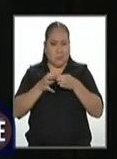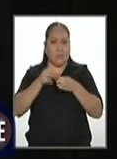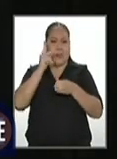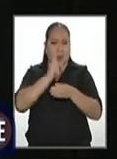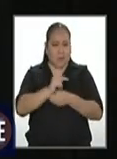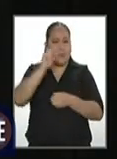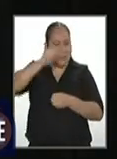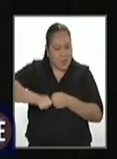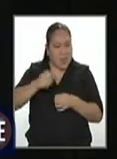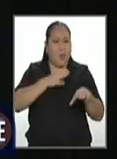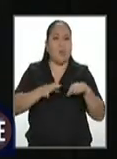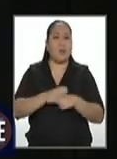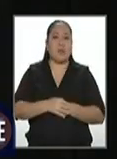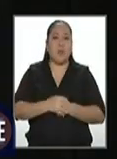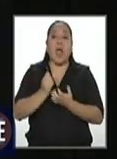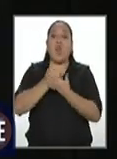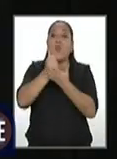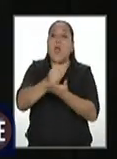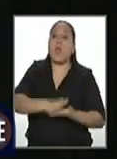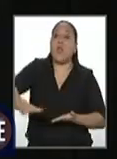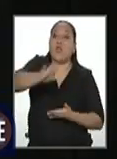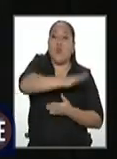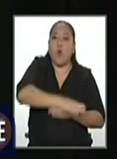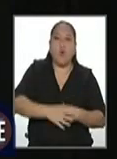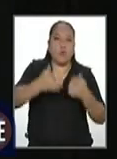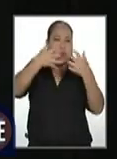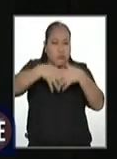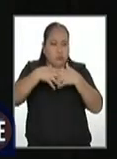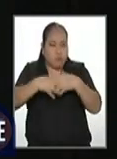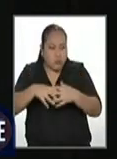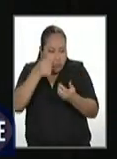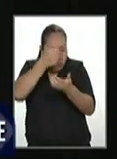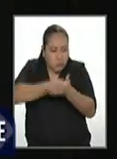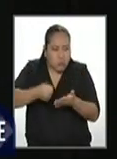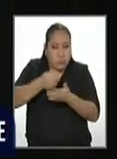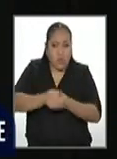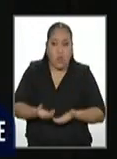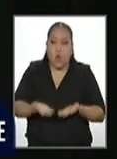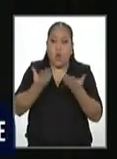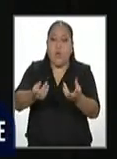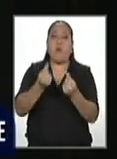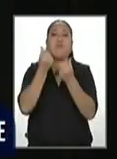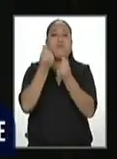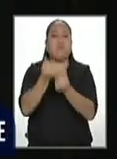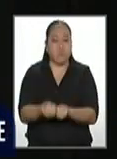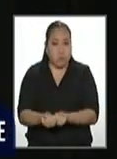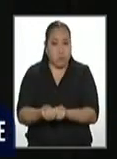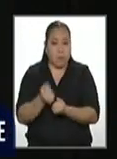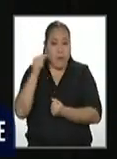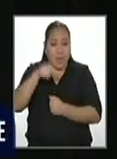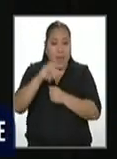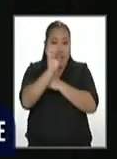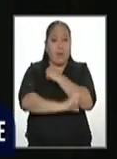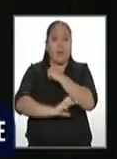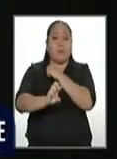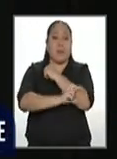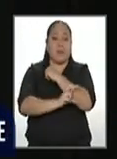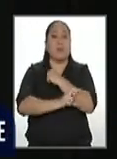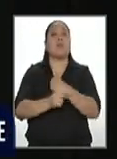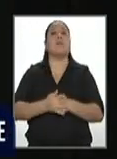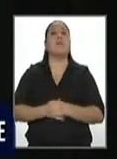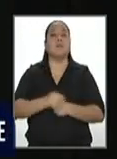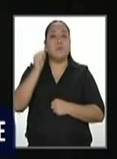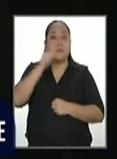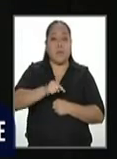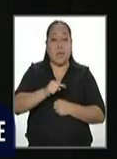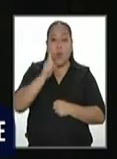ayudar a que todos puedan emprender, a que todos puedan generar riqueza para que nuestro país sea